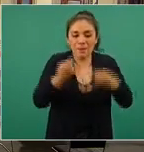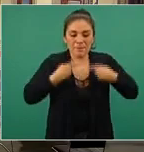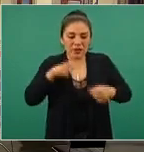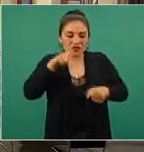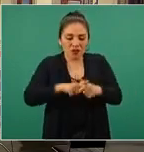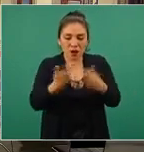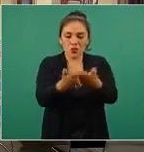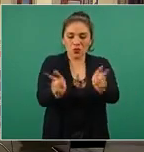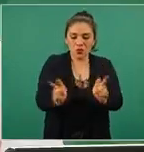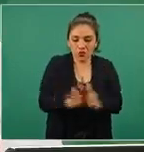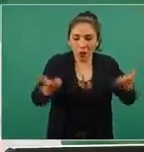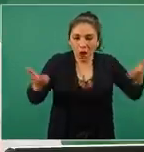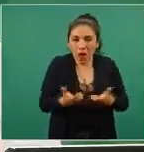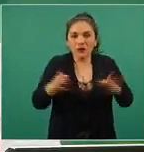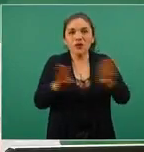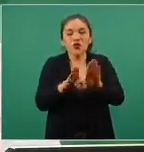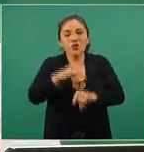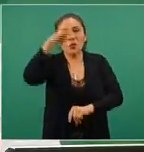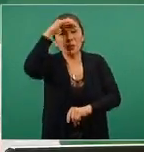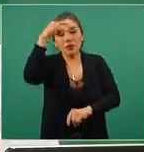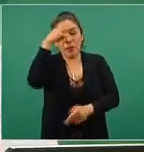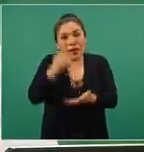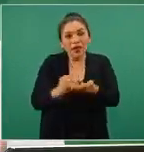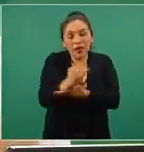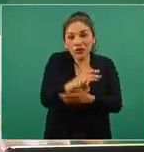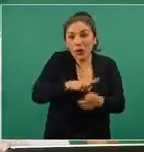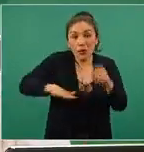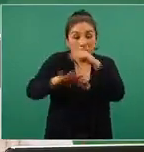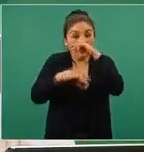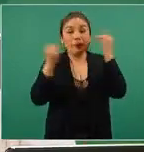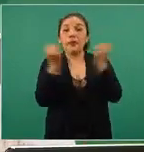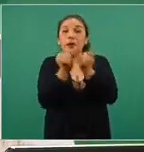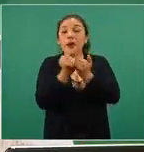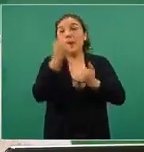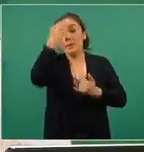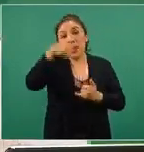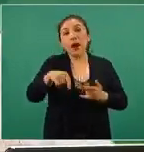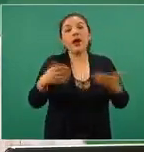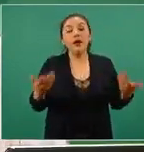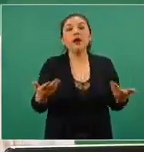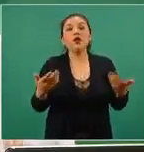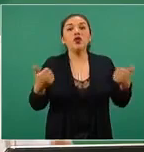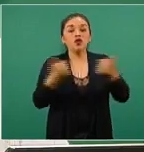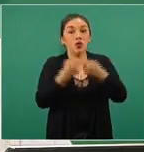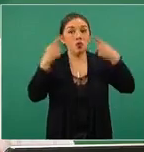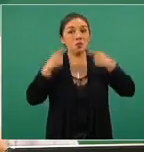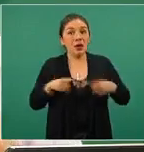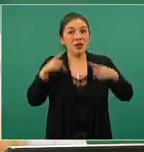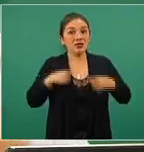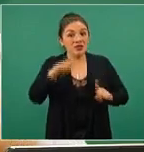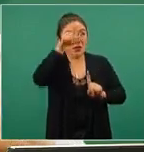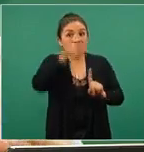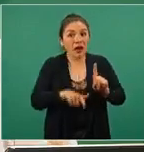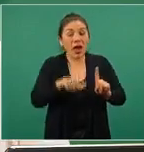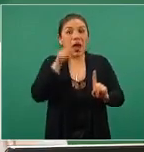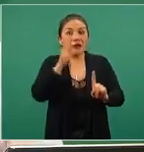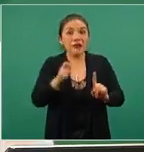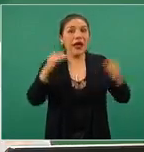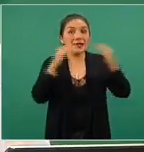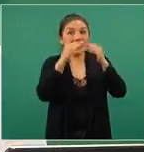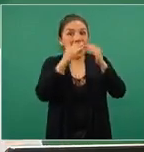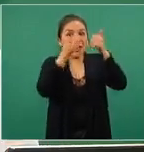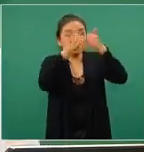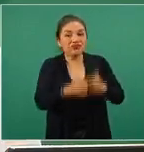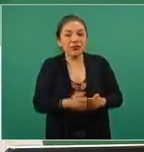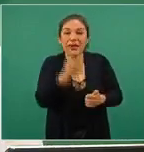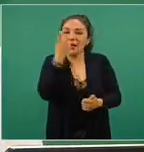colectivas, para tomadores y tomadoras de decisiones y para la persona en casa